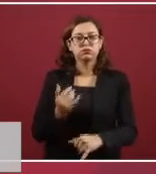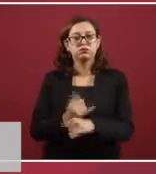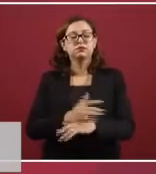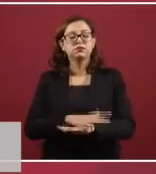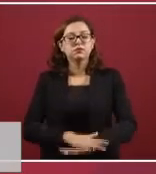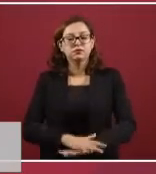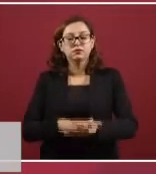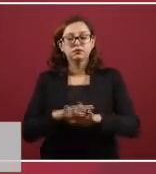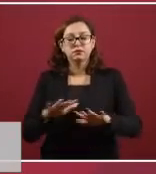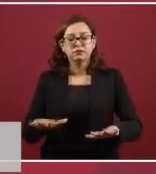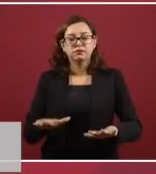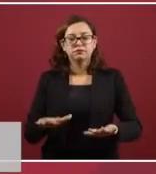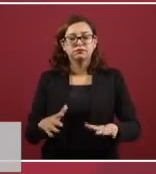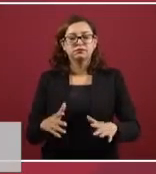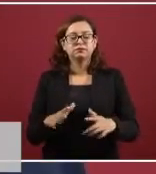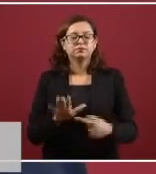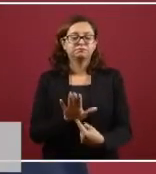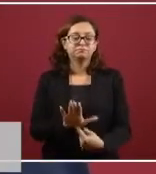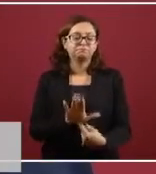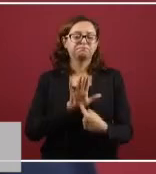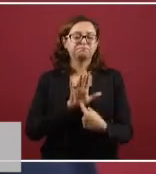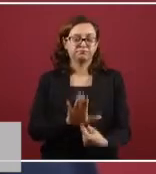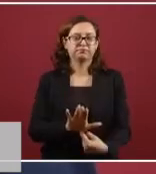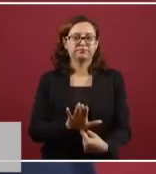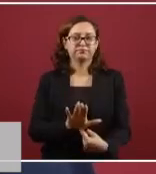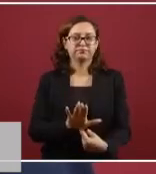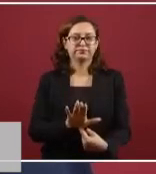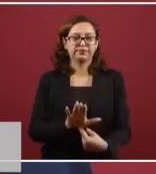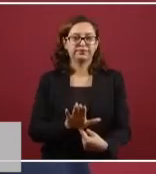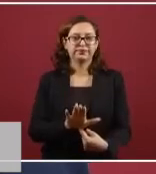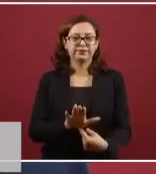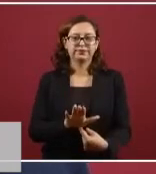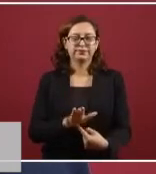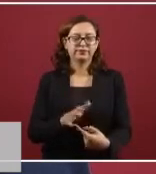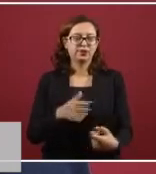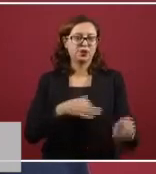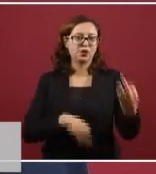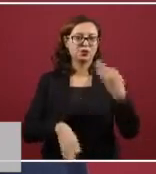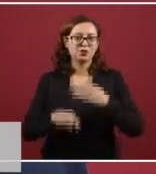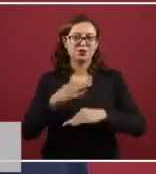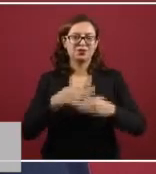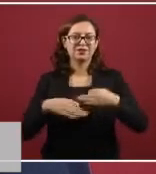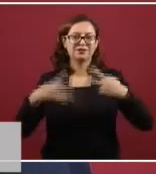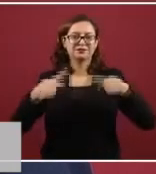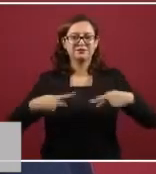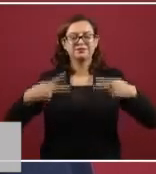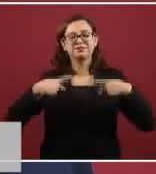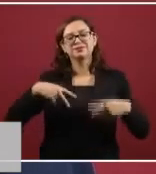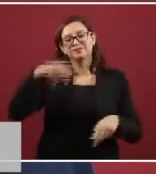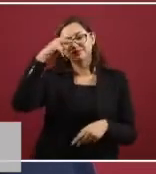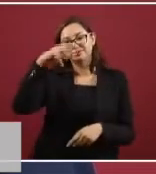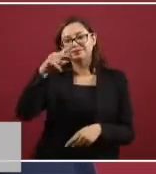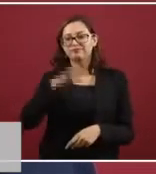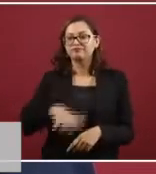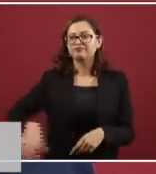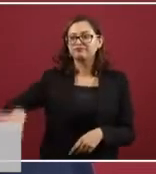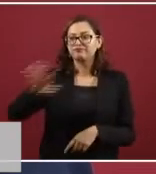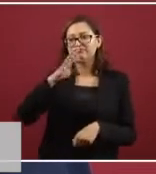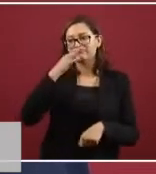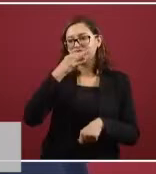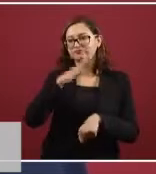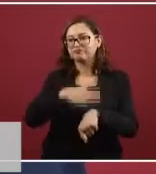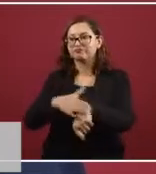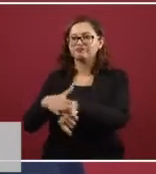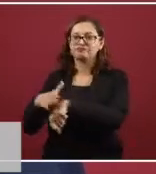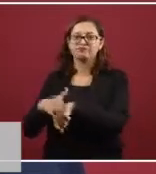la realidad de la paraestatal con la llegada de su nuevo gobierno, cambian radicalmente su interpretación a pesar de que se ha frenado la caída de producción